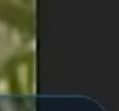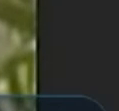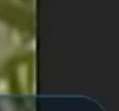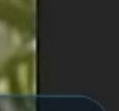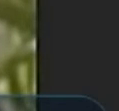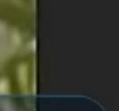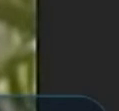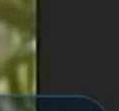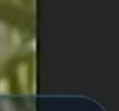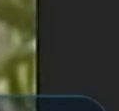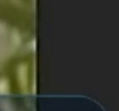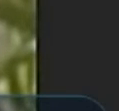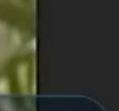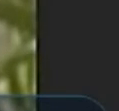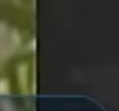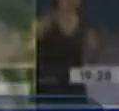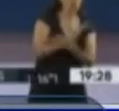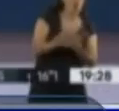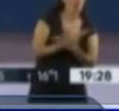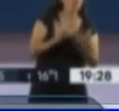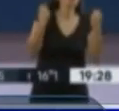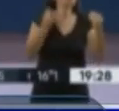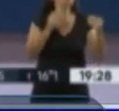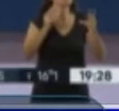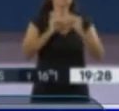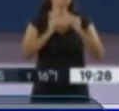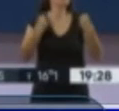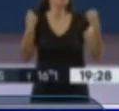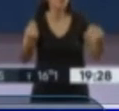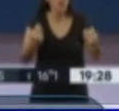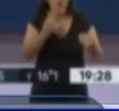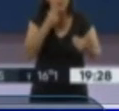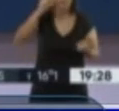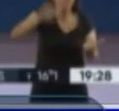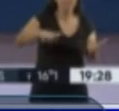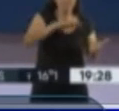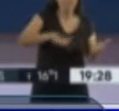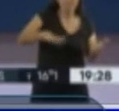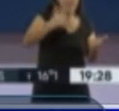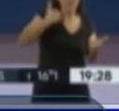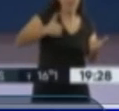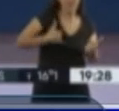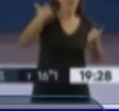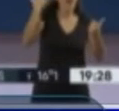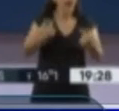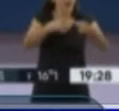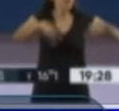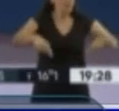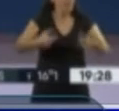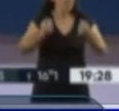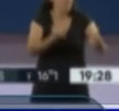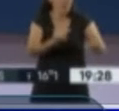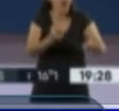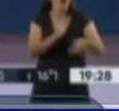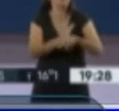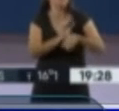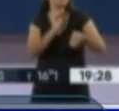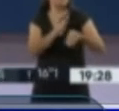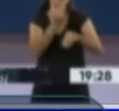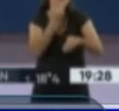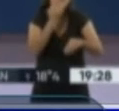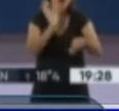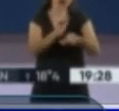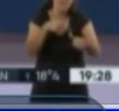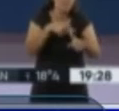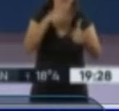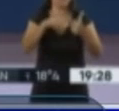a todos los mandatarios del continente a trabajar juntos para demostrar el poder de la democracia, señalaba en su discurso.